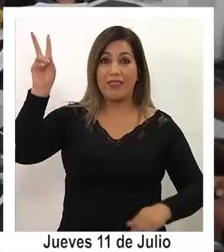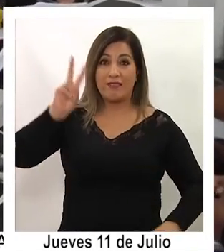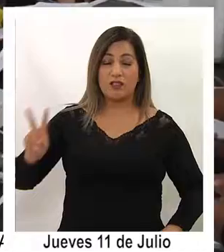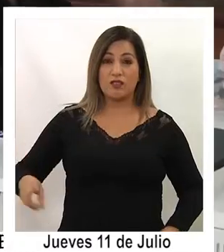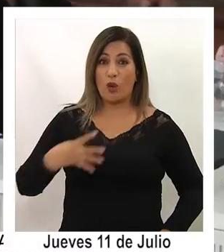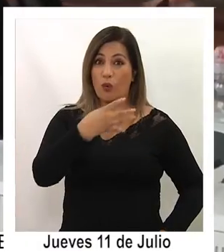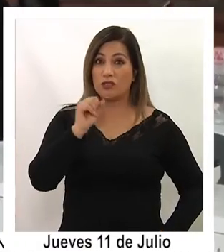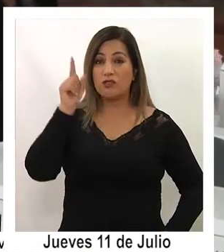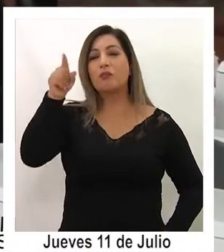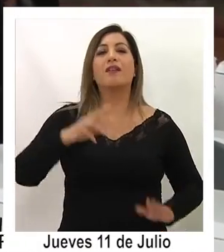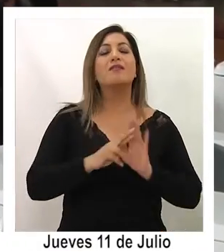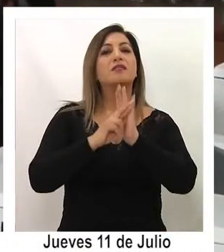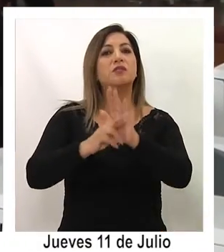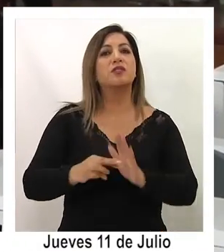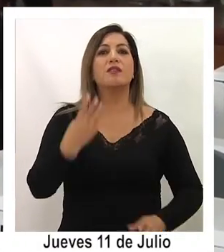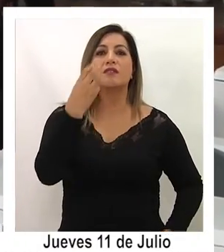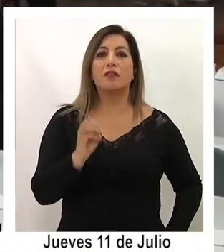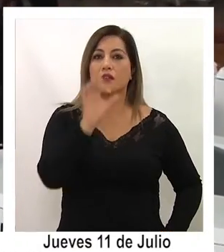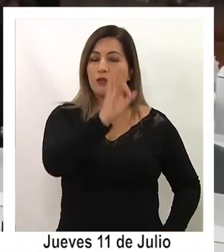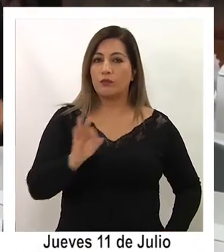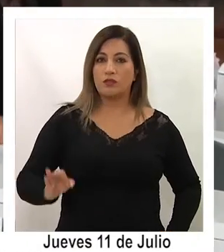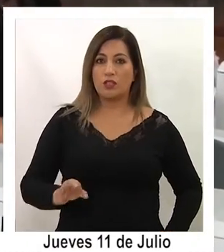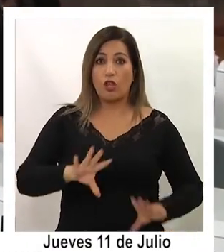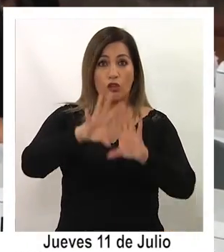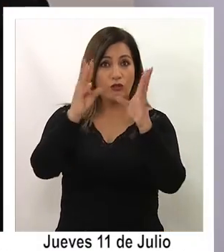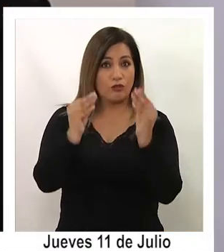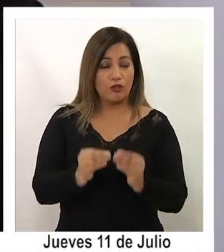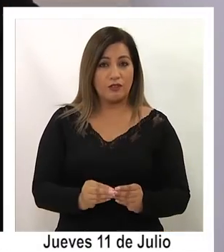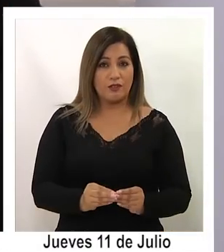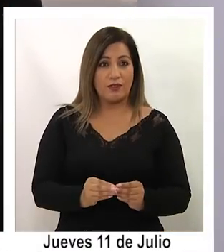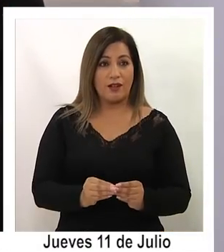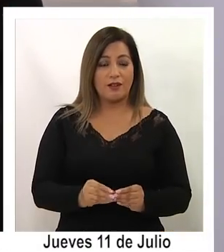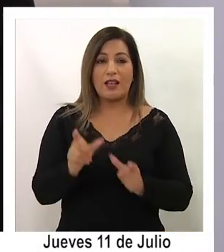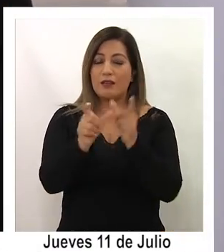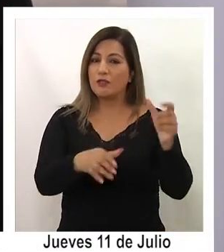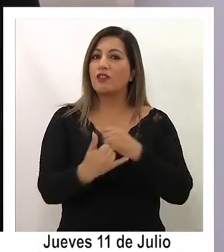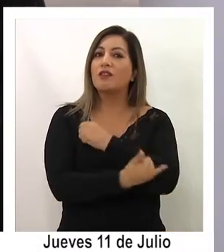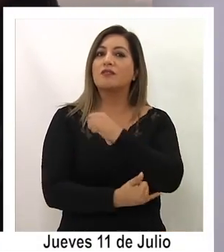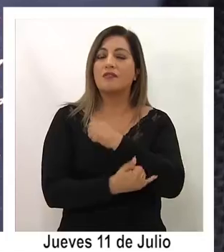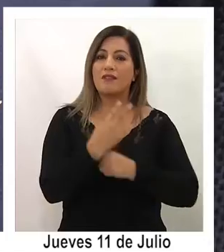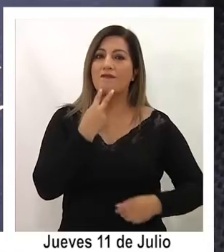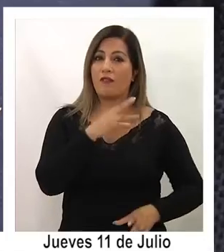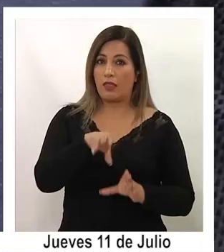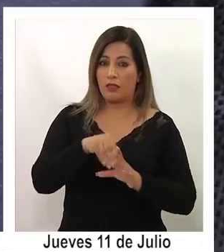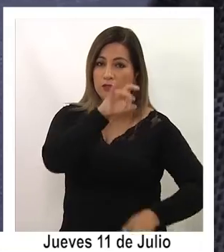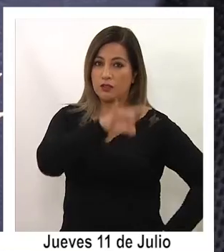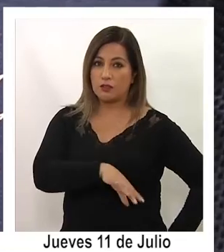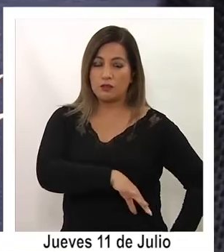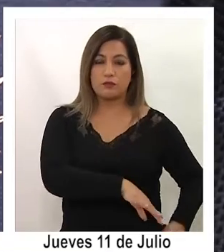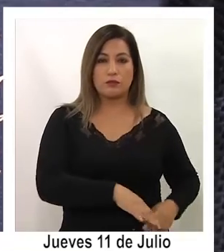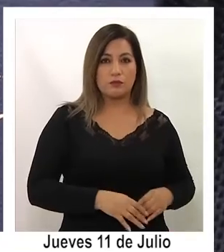.000 y representan el 30% del total de la población migrante que residen en Chile.